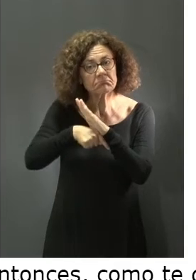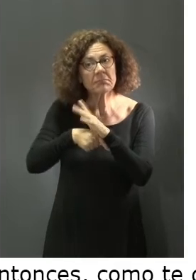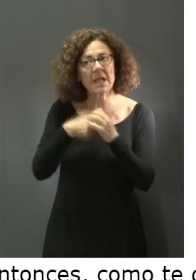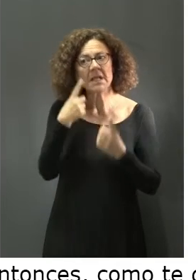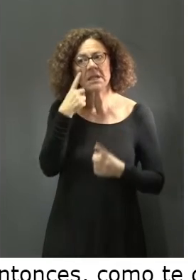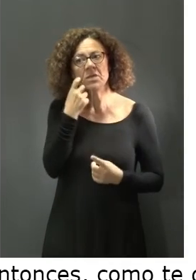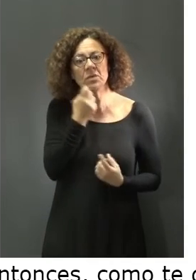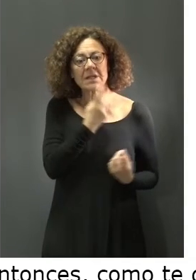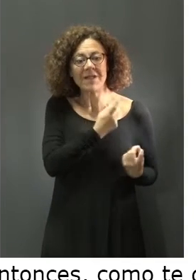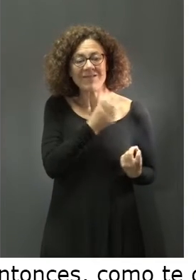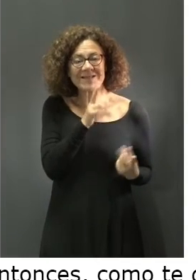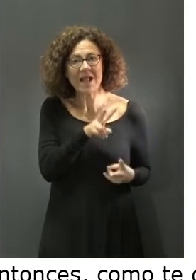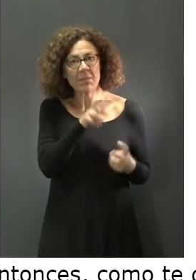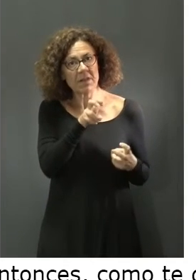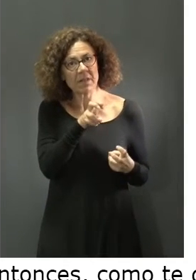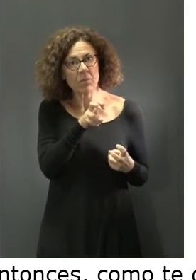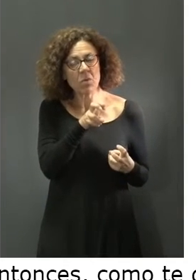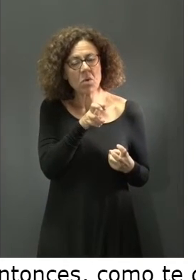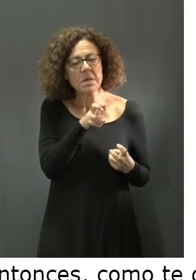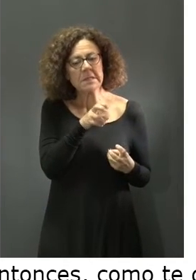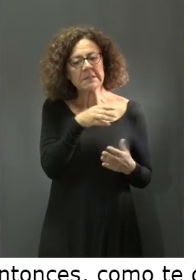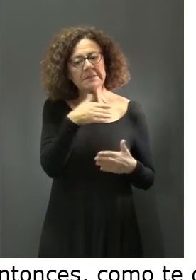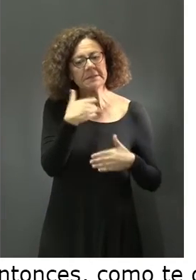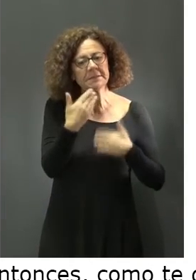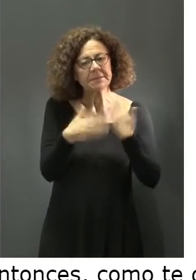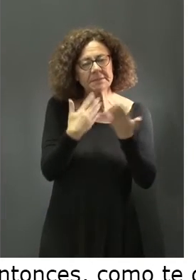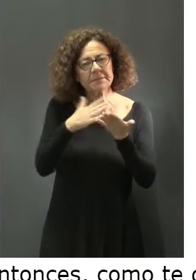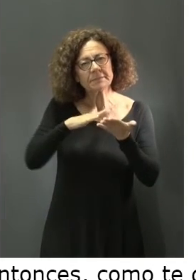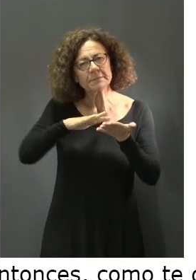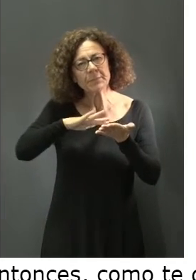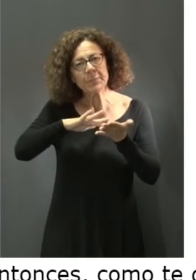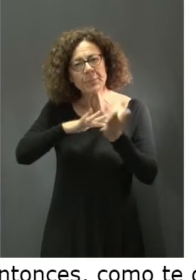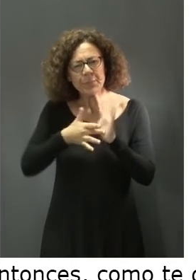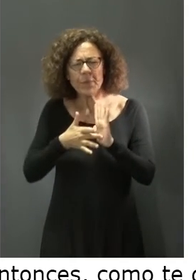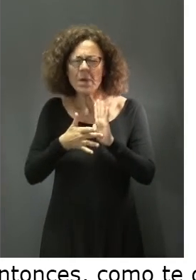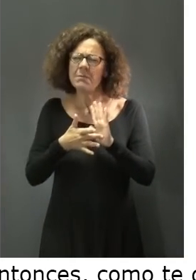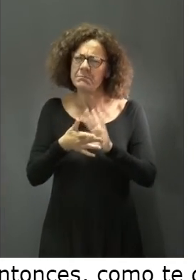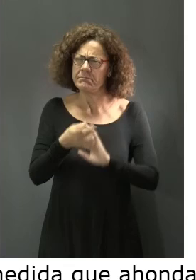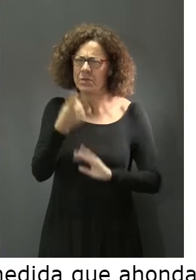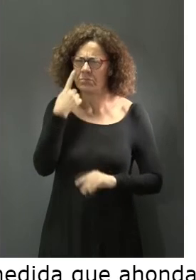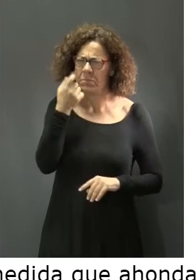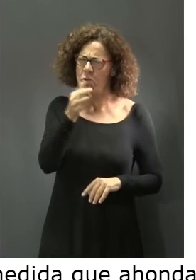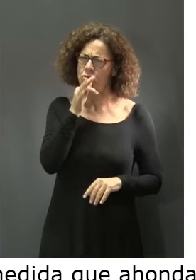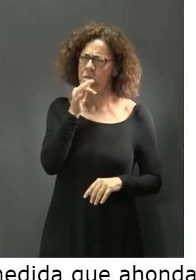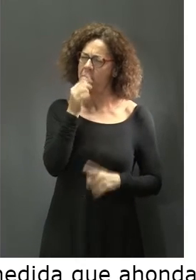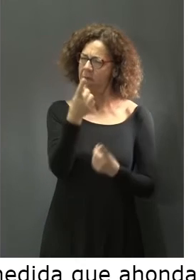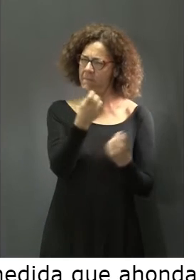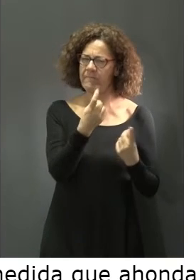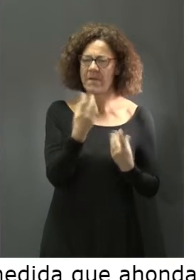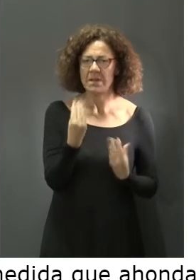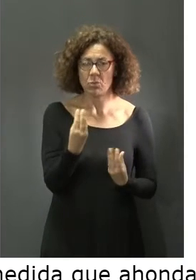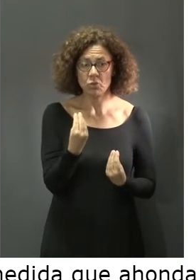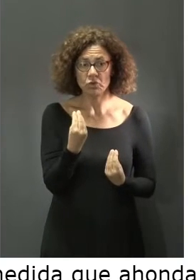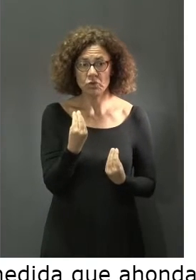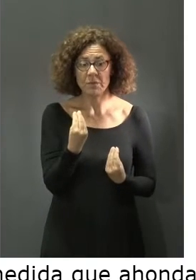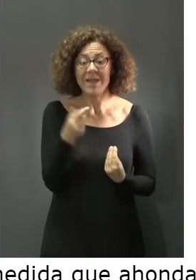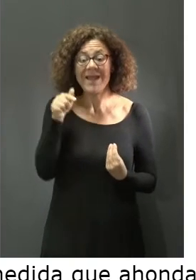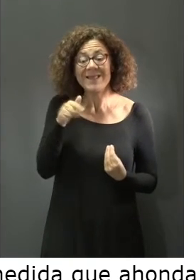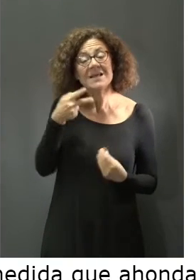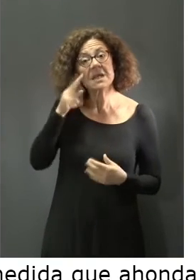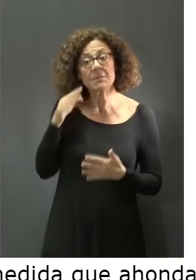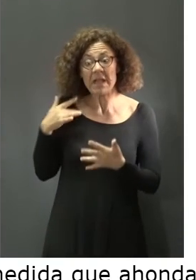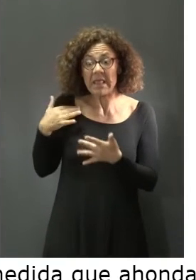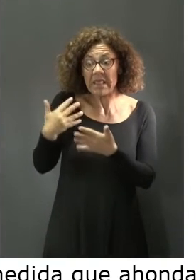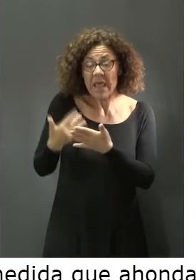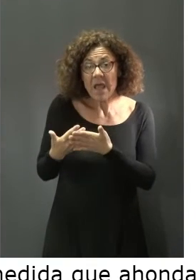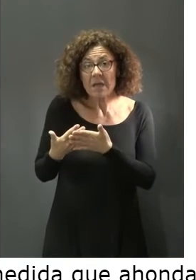carencias iniciales quizás se vayan limando, pero vas observando que te queda mucho camino por recorrer. Y de toda esta experiencia, quizás